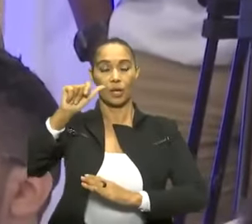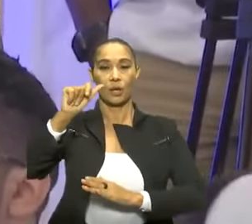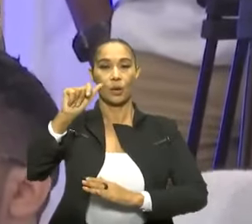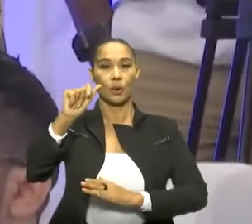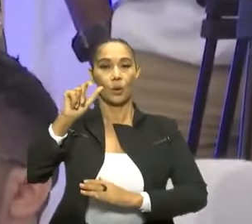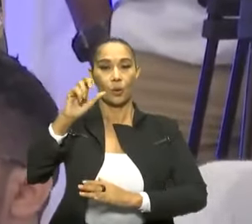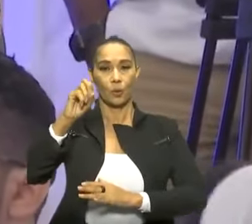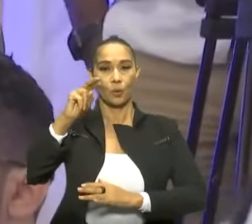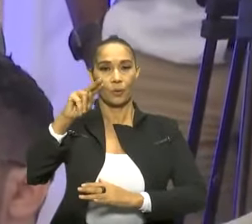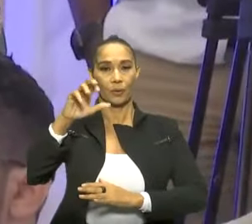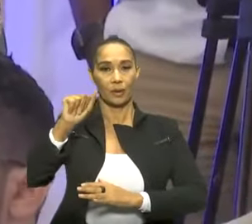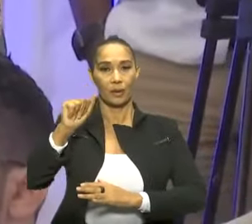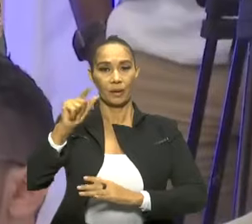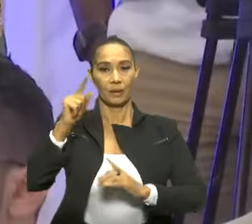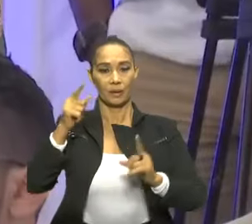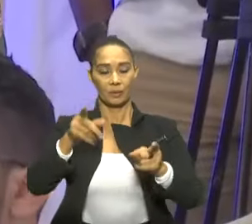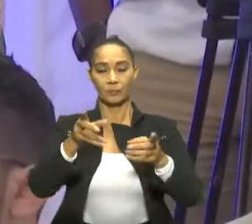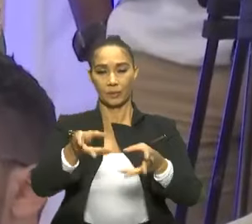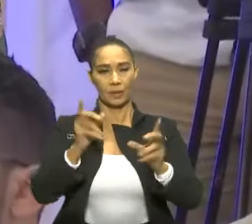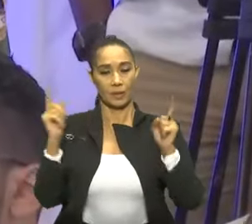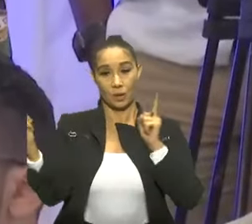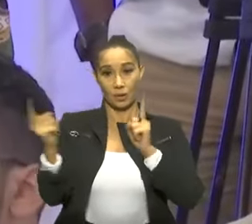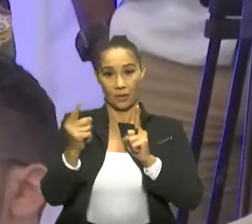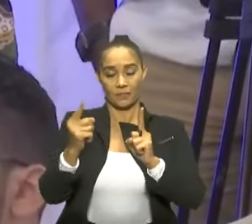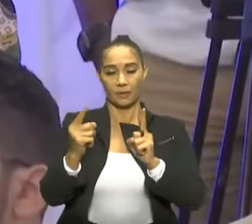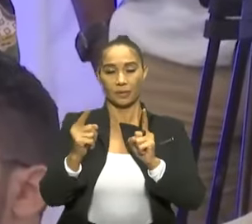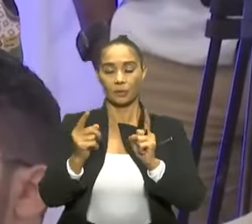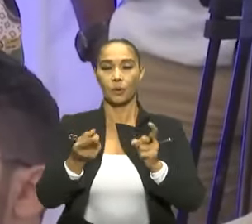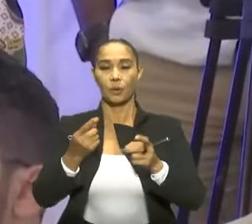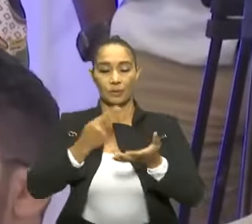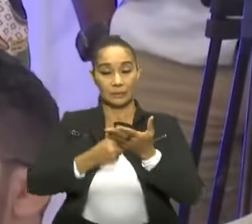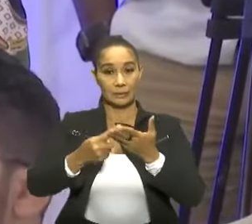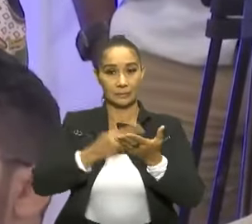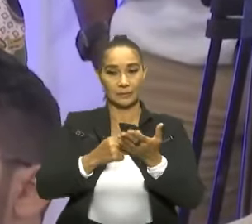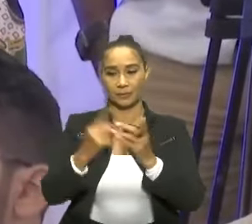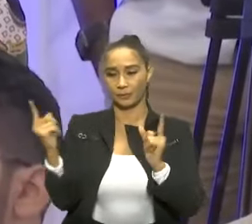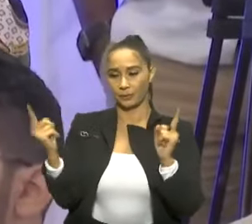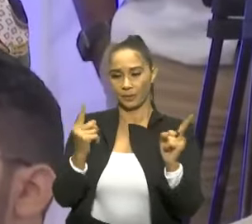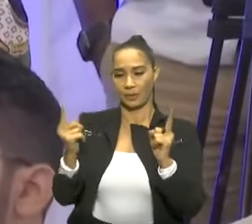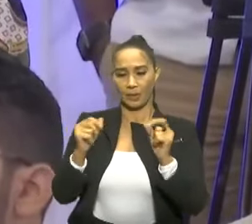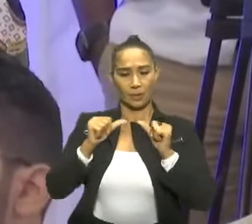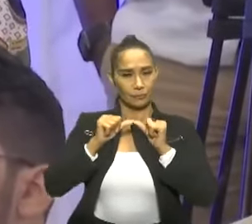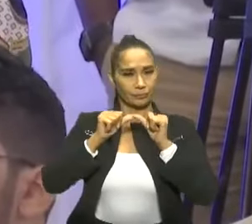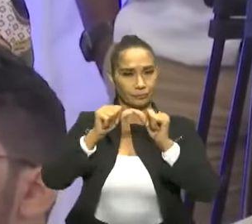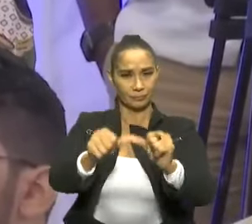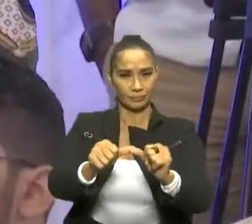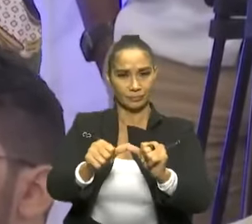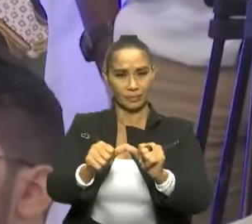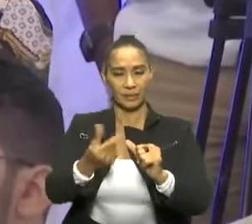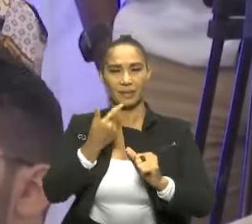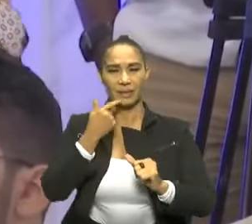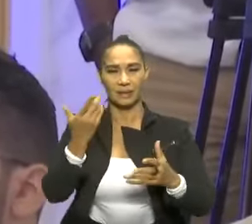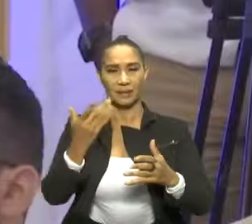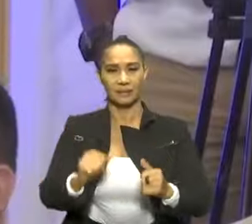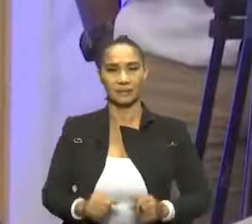retó a usted a participar en un debate, solo ustedes dos y sin límite de tiempo. ¿Qué le